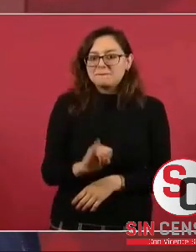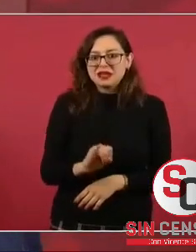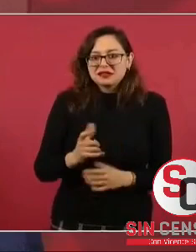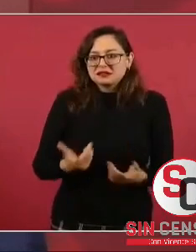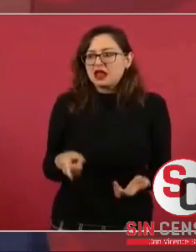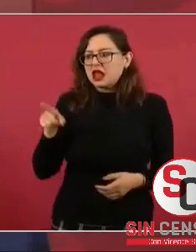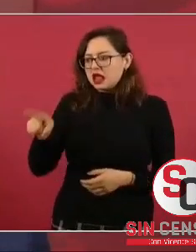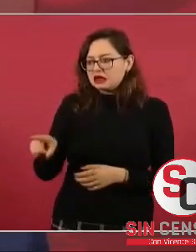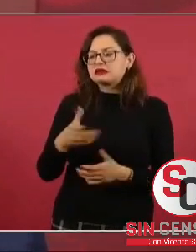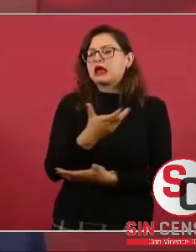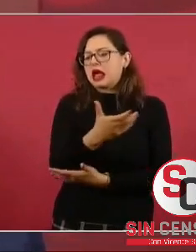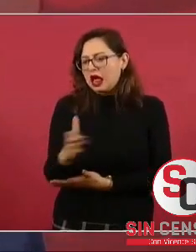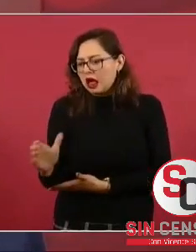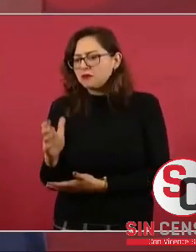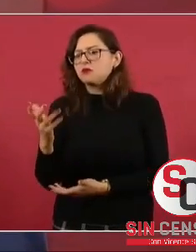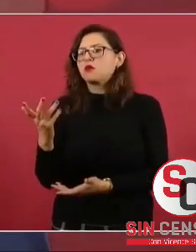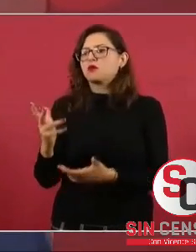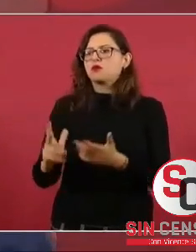hay